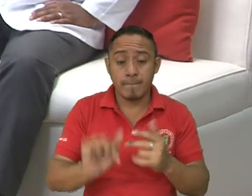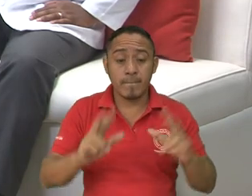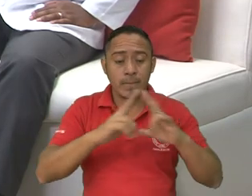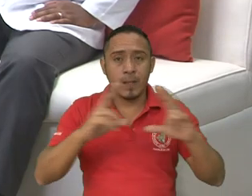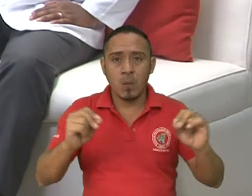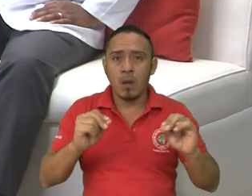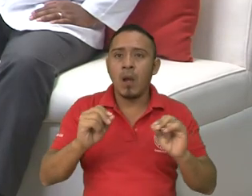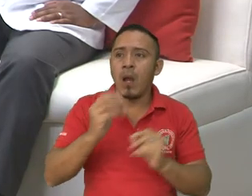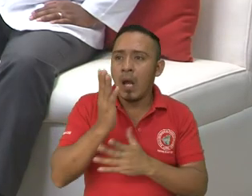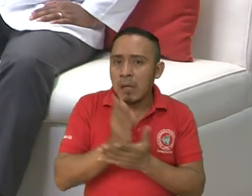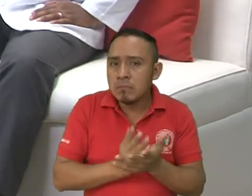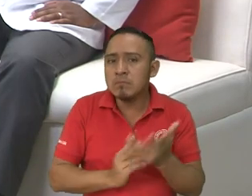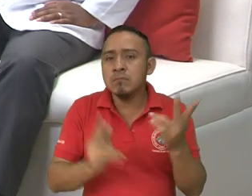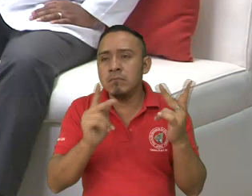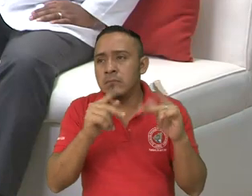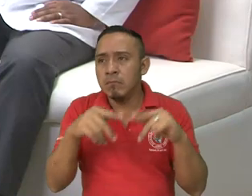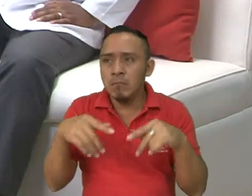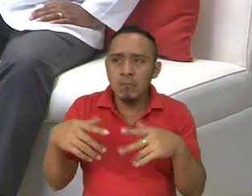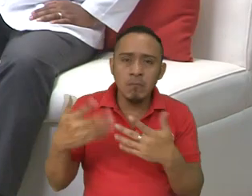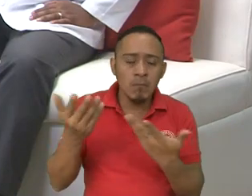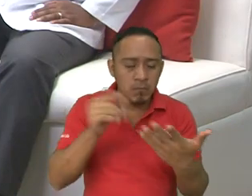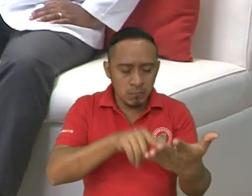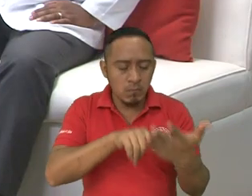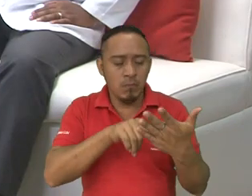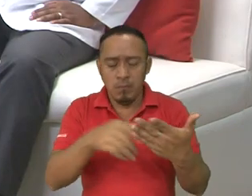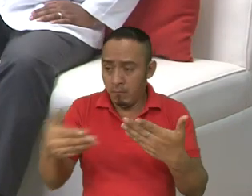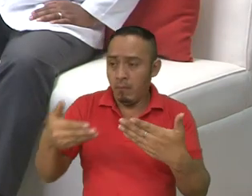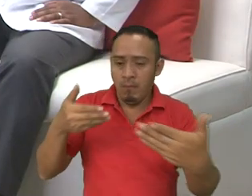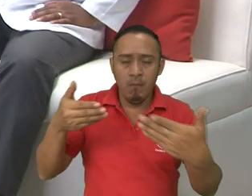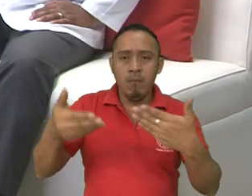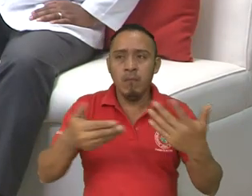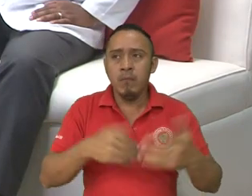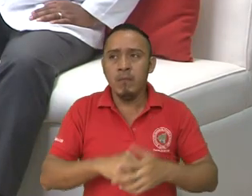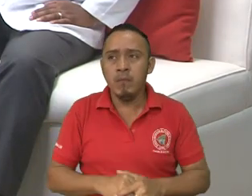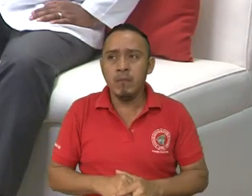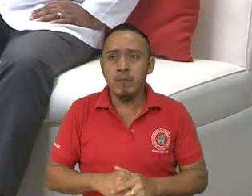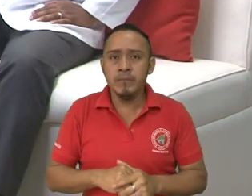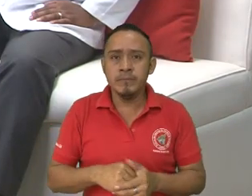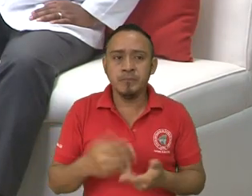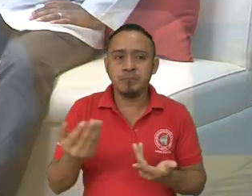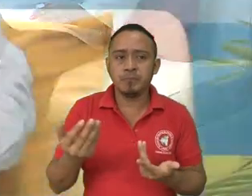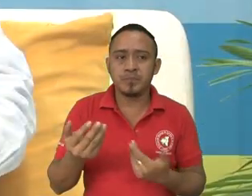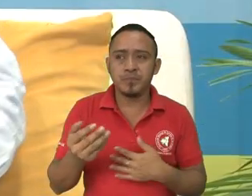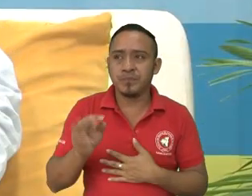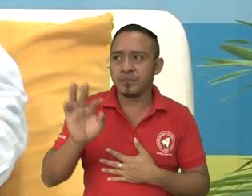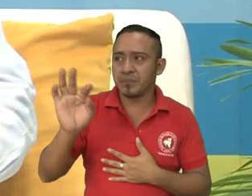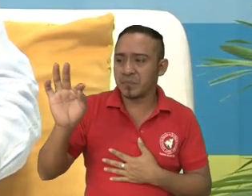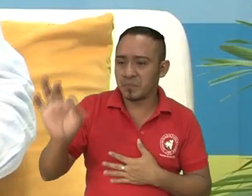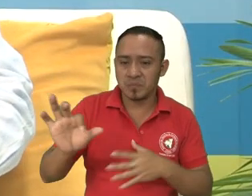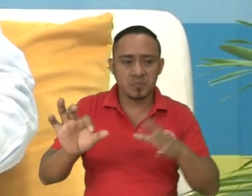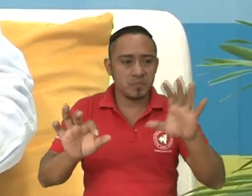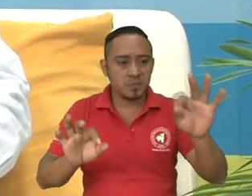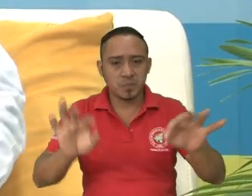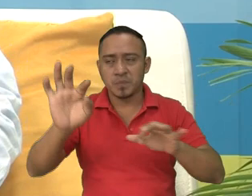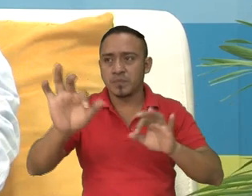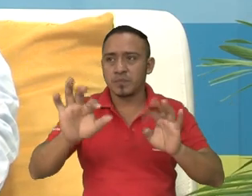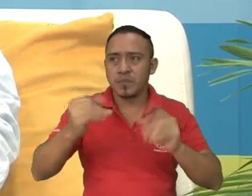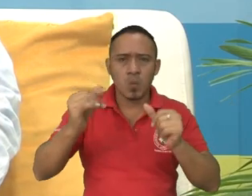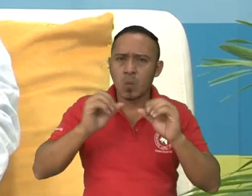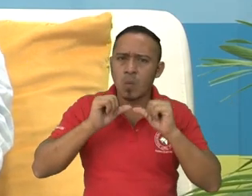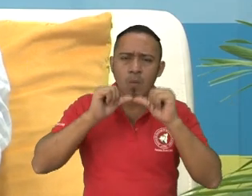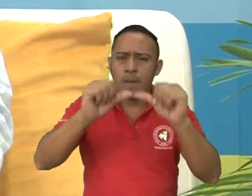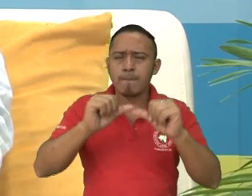hemos visto casos, ¿verdad?, que se han presentado, no sé si de manera aislada o de manera muy